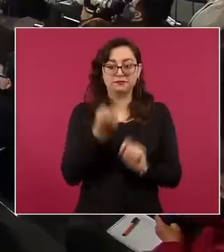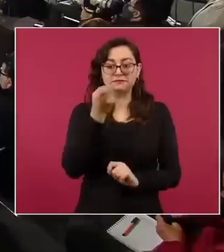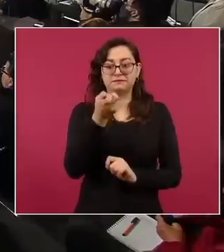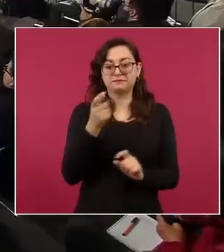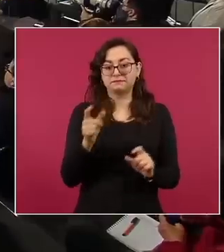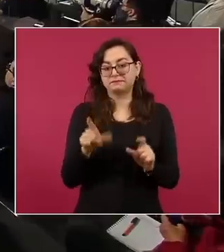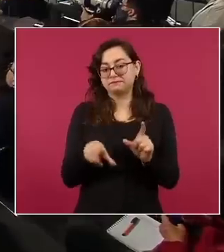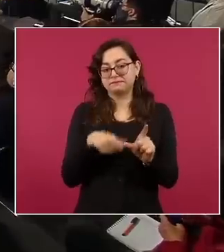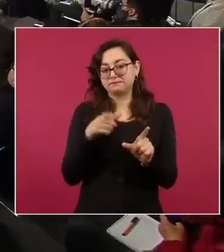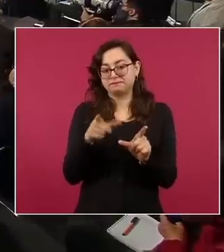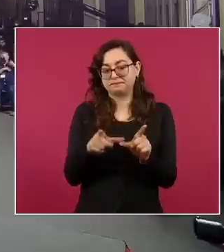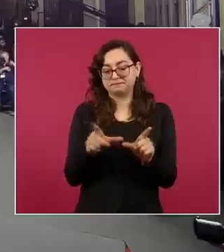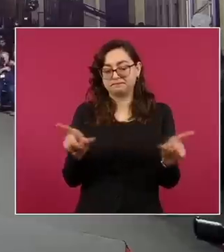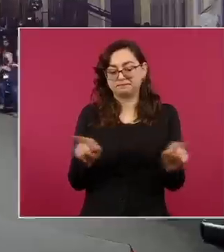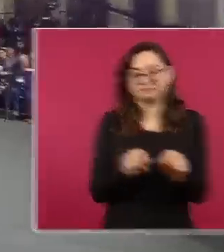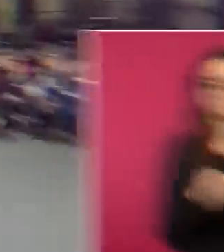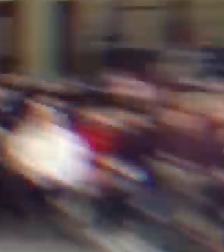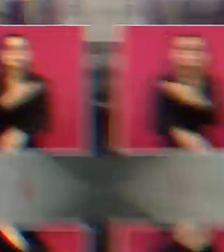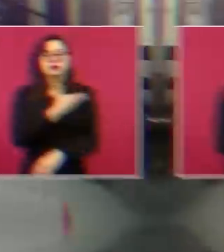presidente. Muchas gracias.